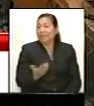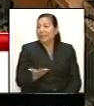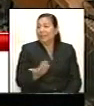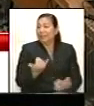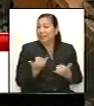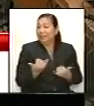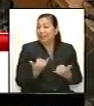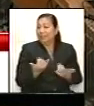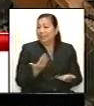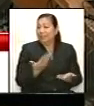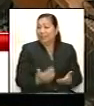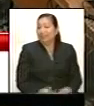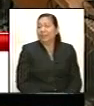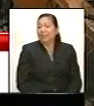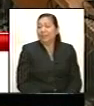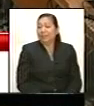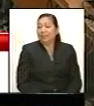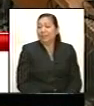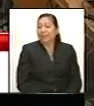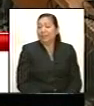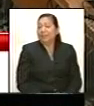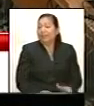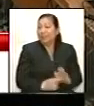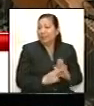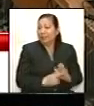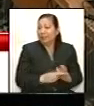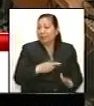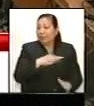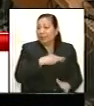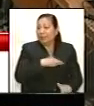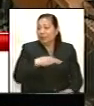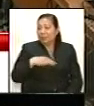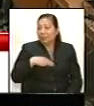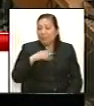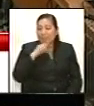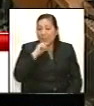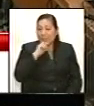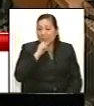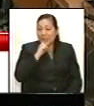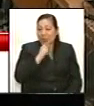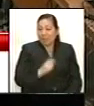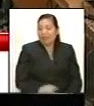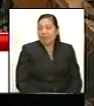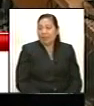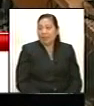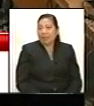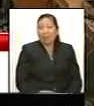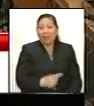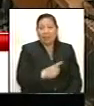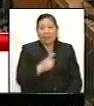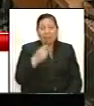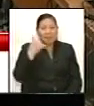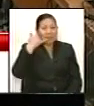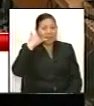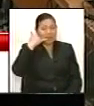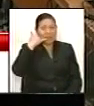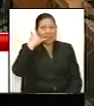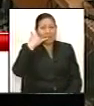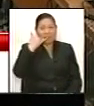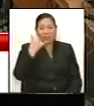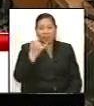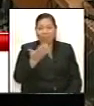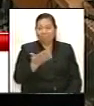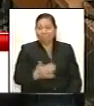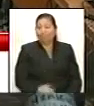Aquí una, justamente la representante del Ministerio de la Mujer, que ve justamente la línea 100, la que atiende